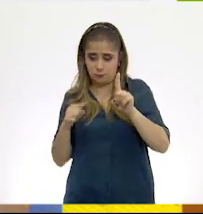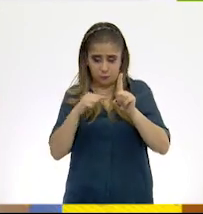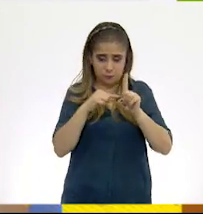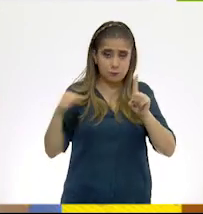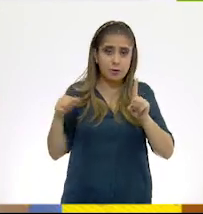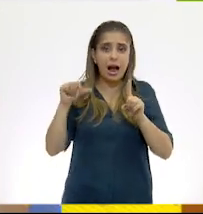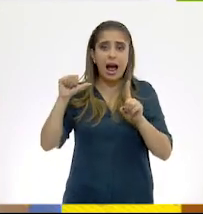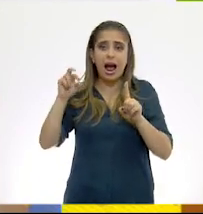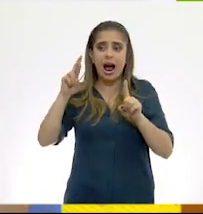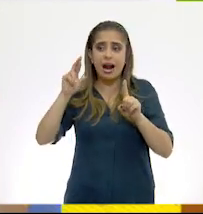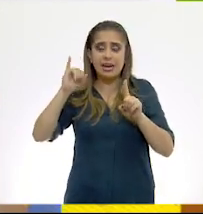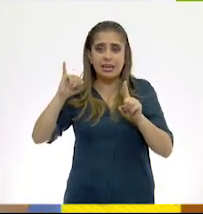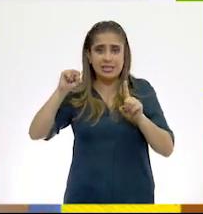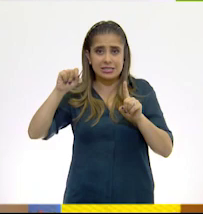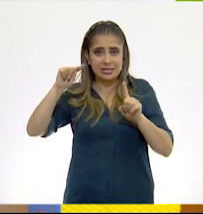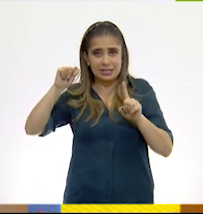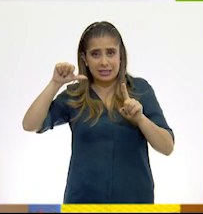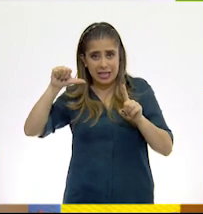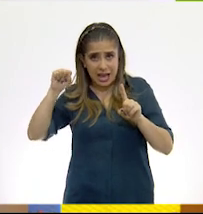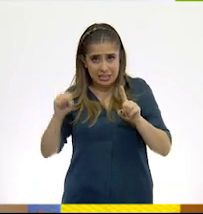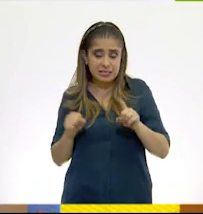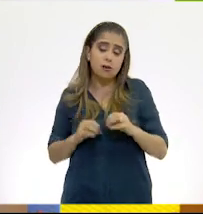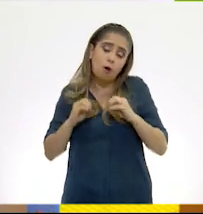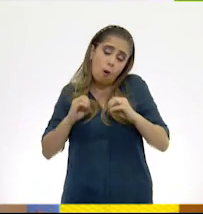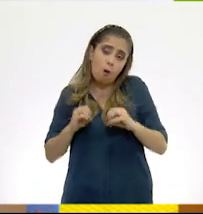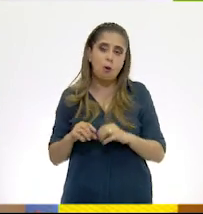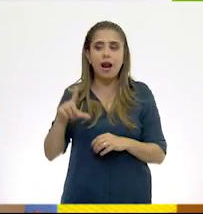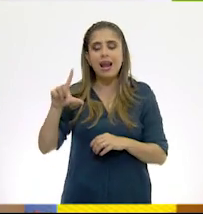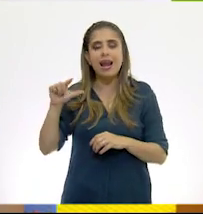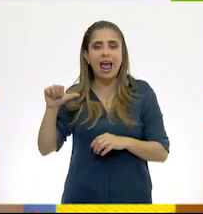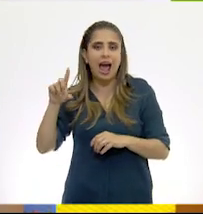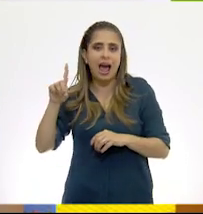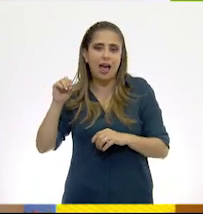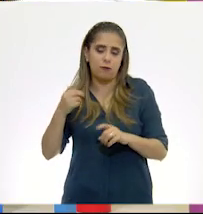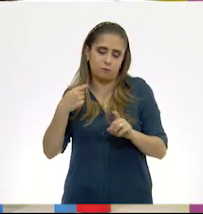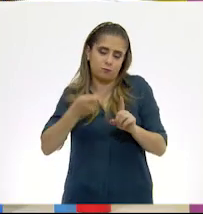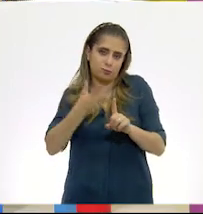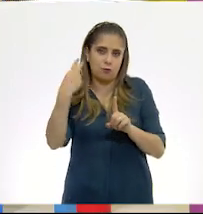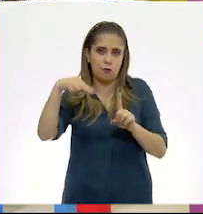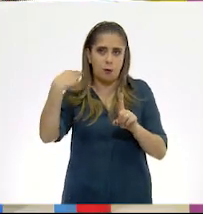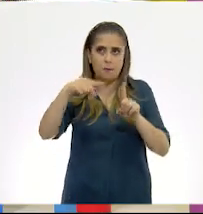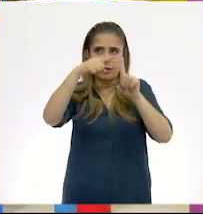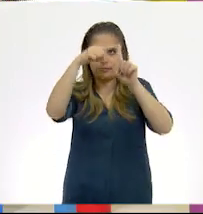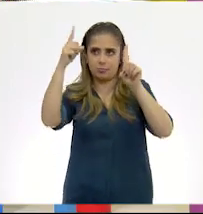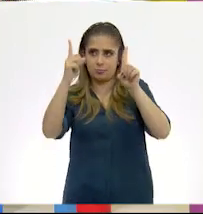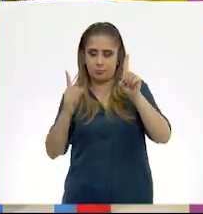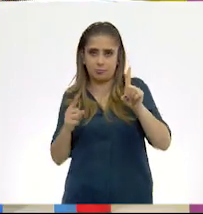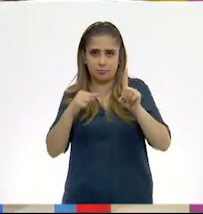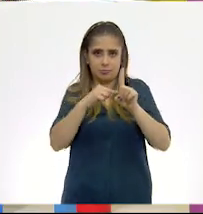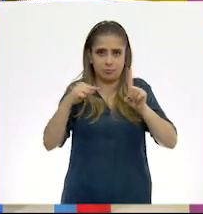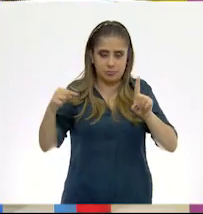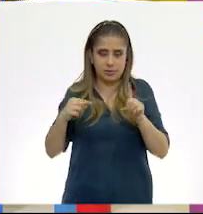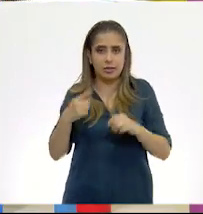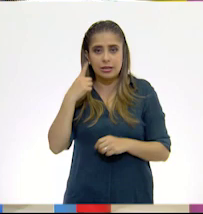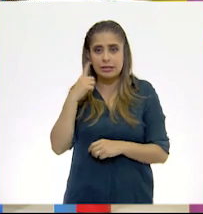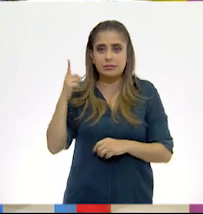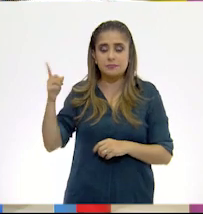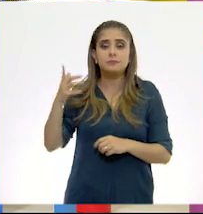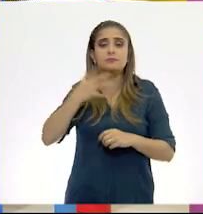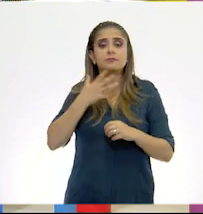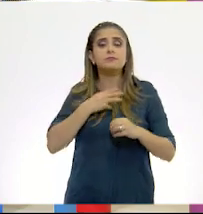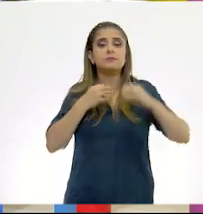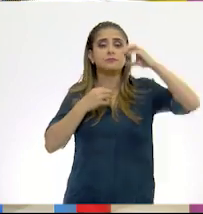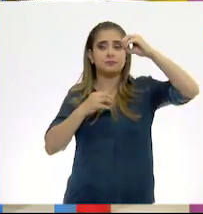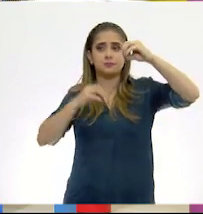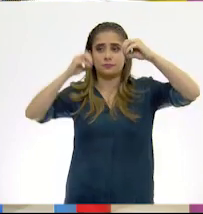mismo, o lados, perdón, es lo mismo. Ahora, están unidas, si ustedes se fijan, por estas que es plastilina y